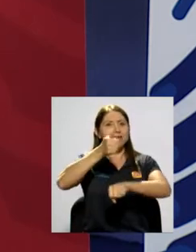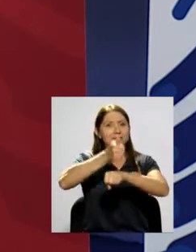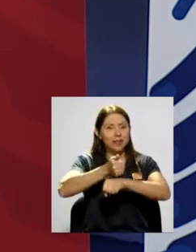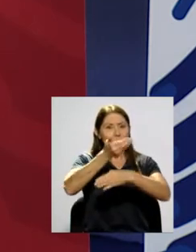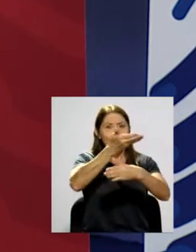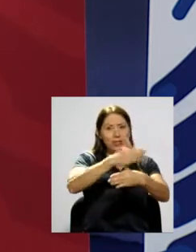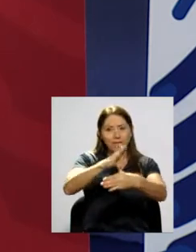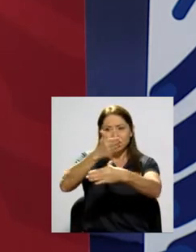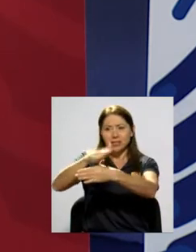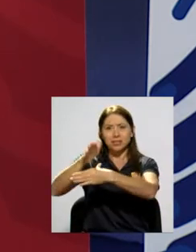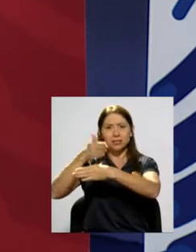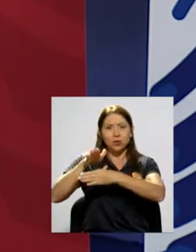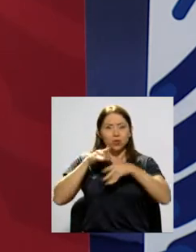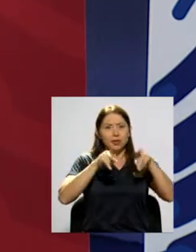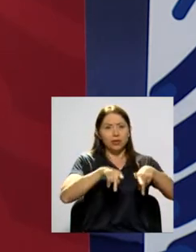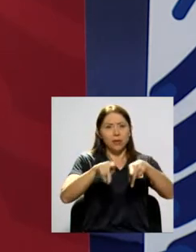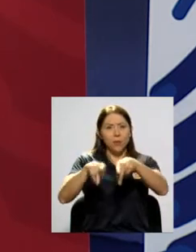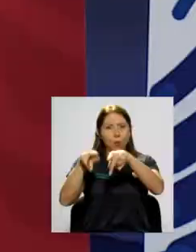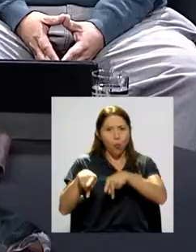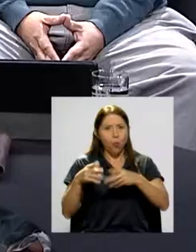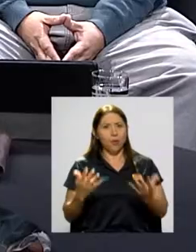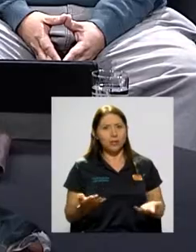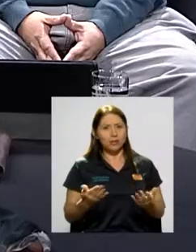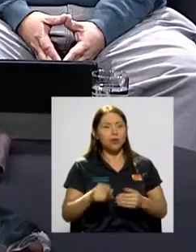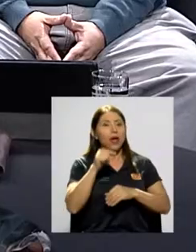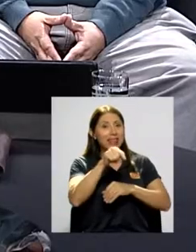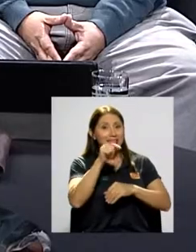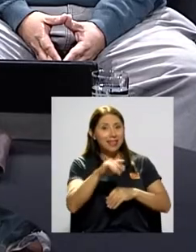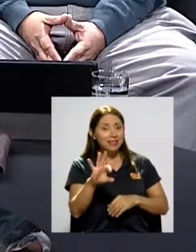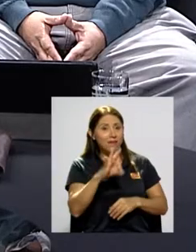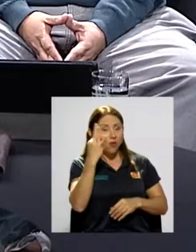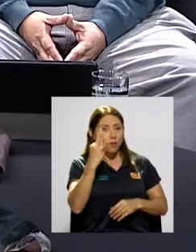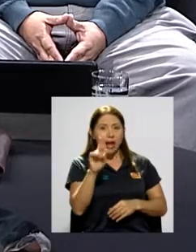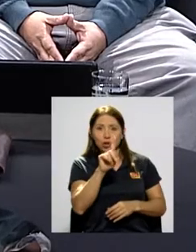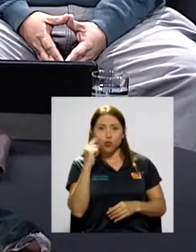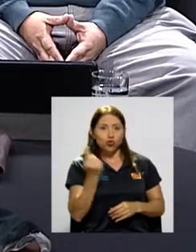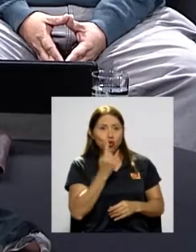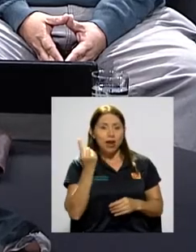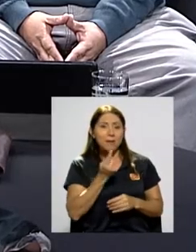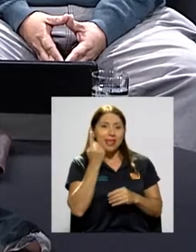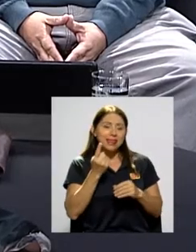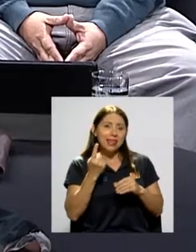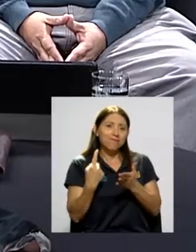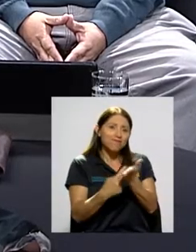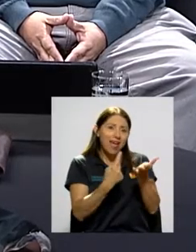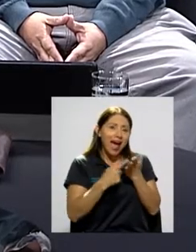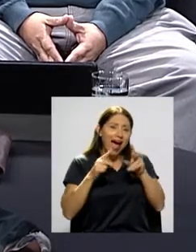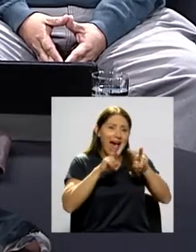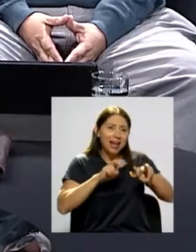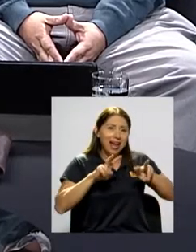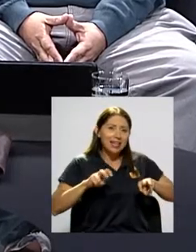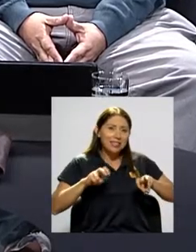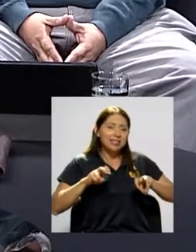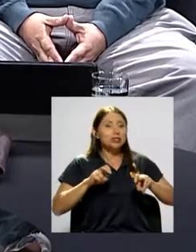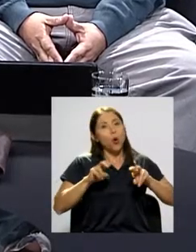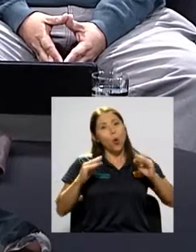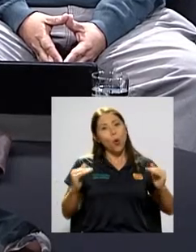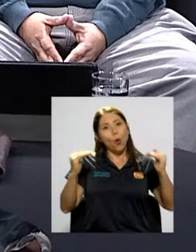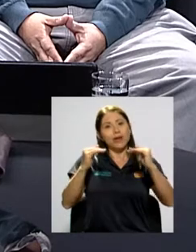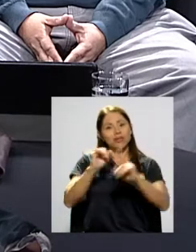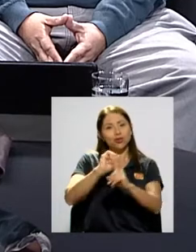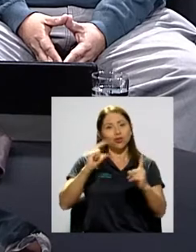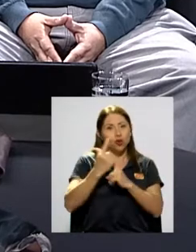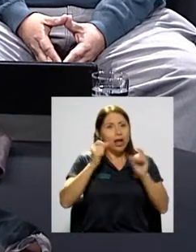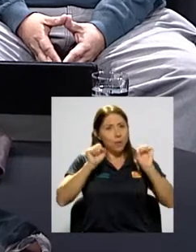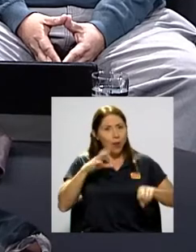la población, y creo que eso es lo que también permite que no solo desde el nivel de análisis o desde el nivel sociológico lo podamos percibir, sino